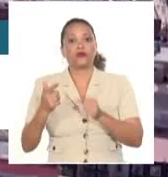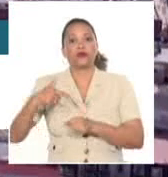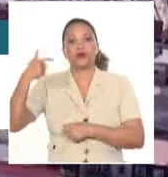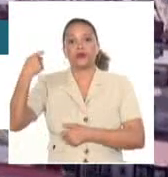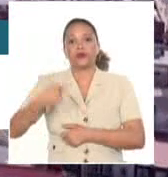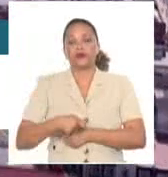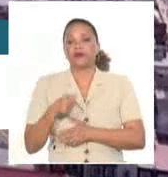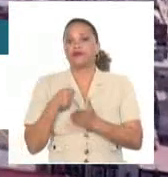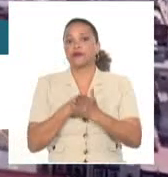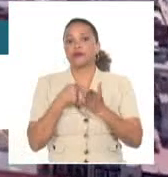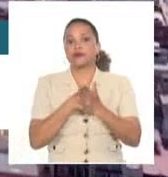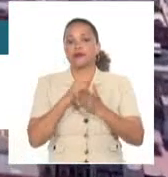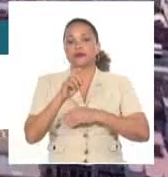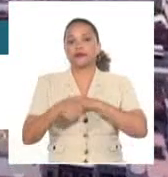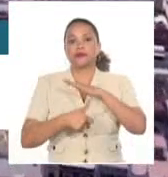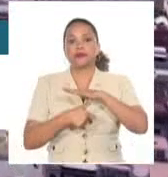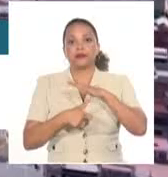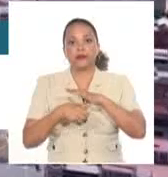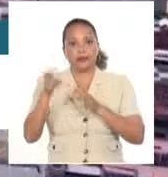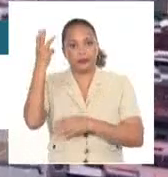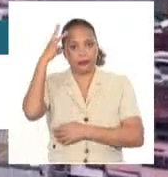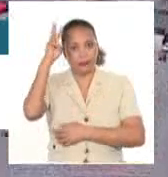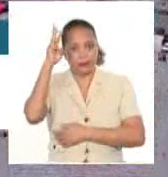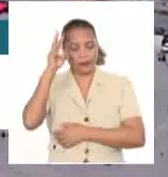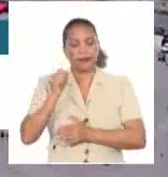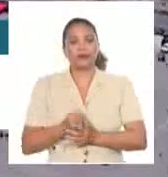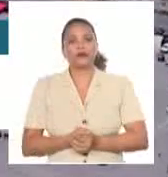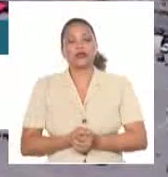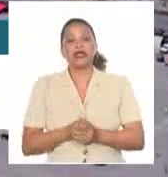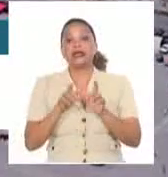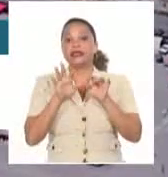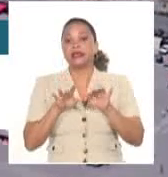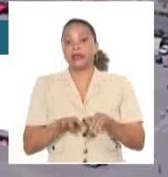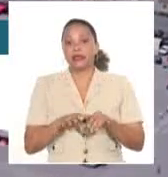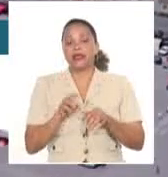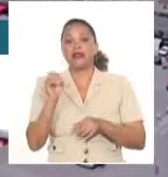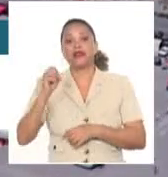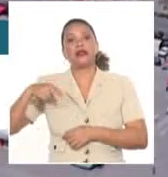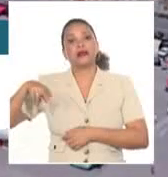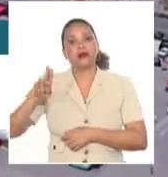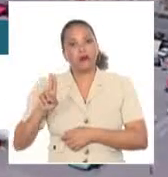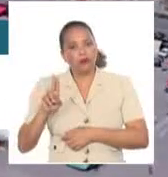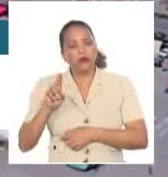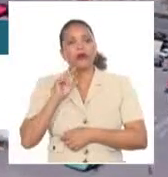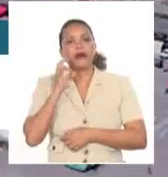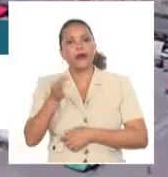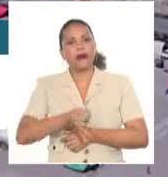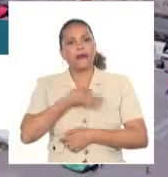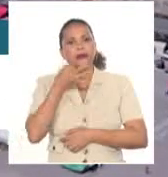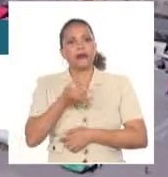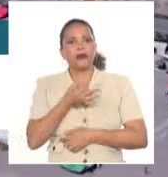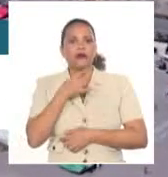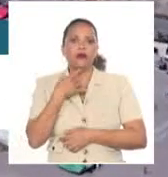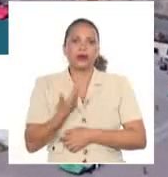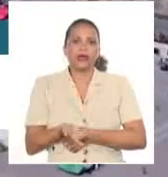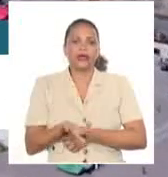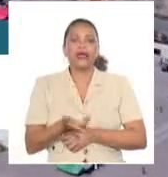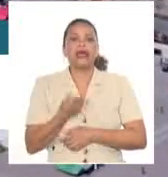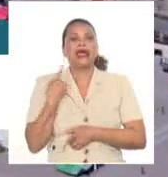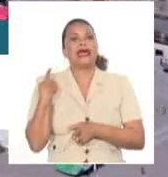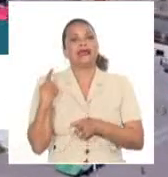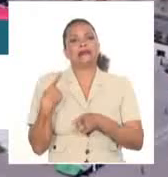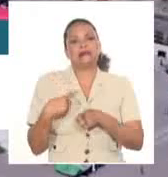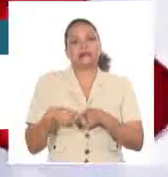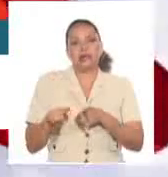presidente Andrés Manuel López Obrador, y la secretaria de Relaciones Exteriores del país azteca expresó su profundo extrañamiento por